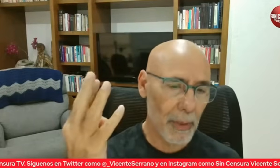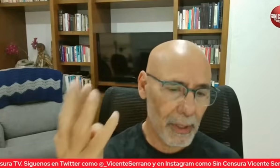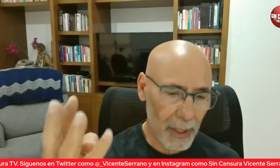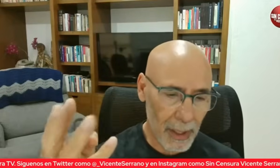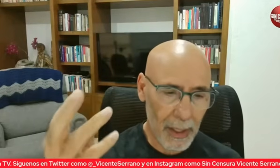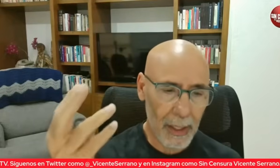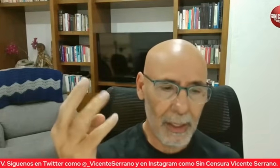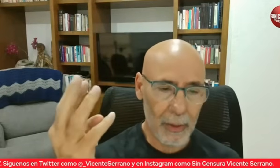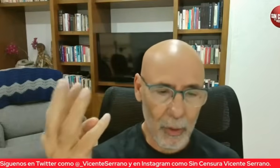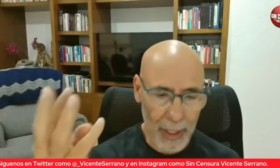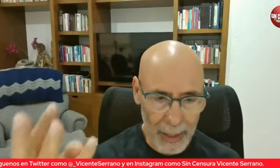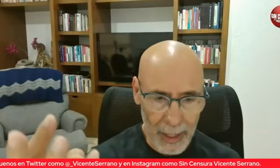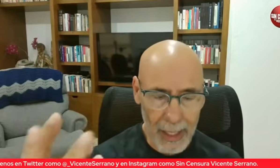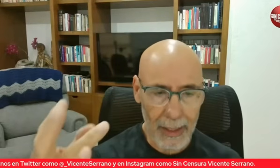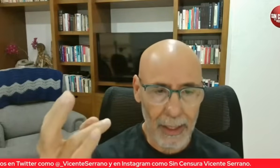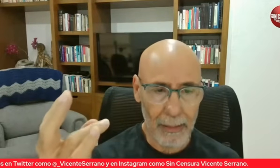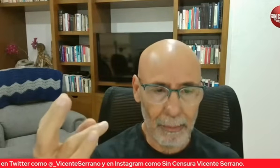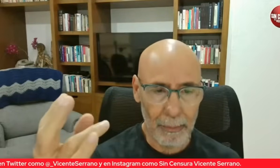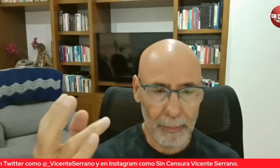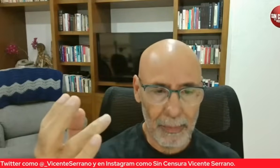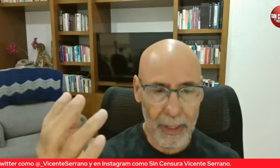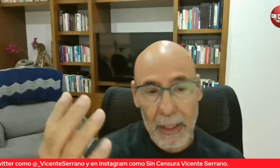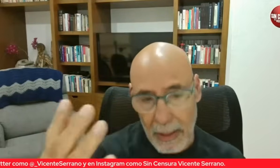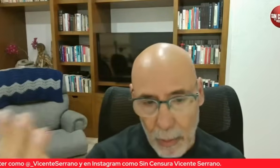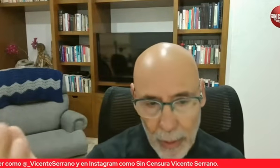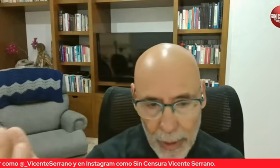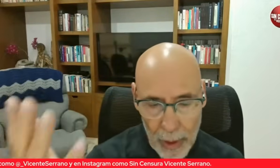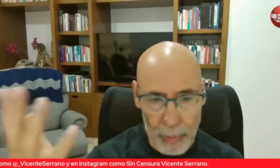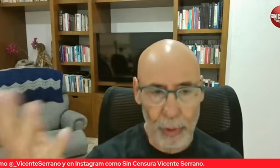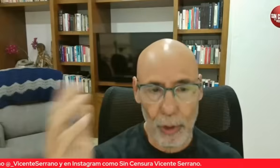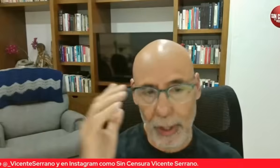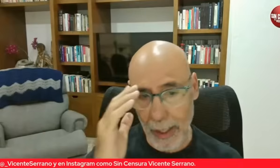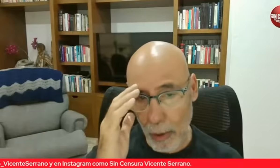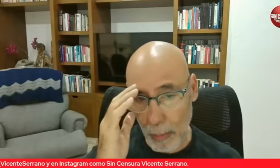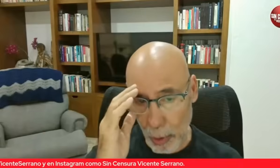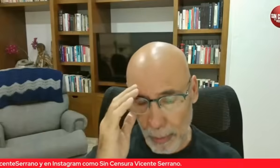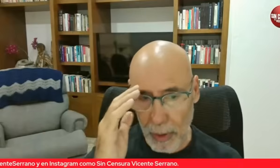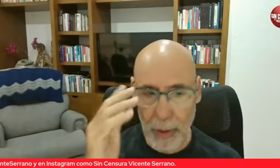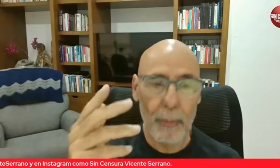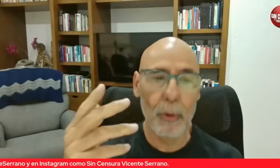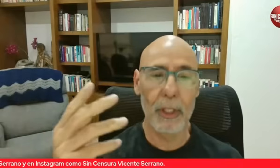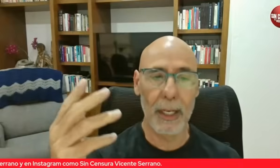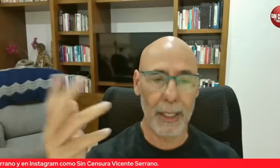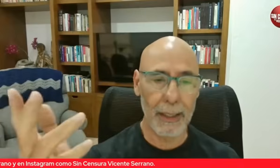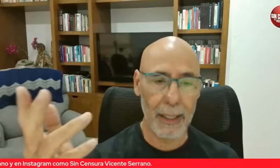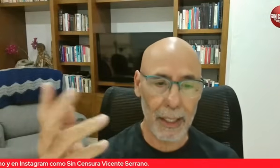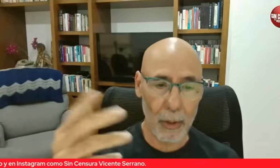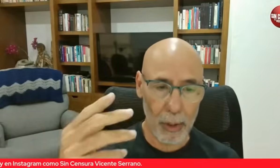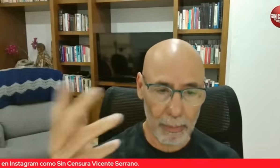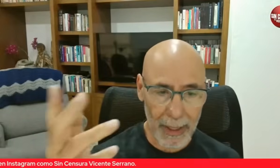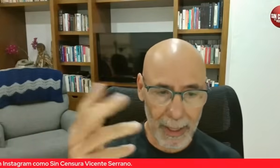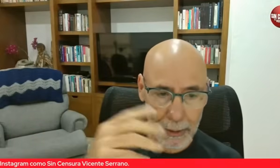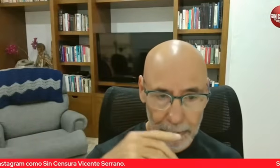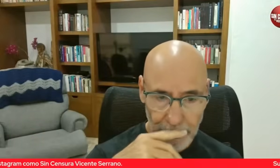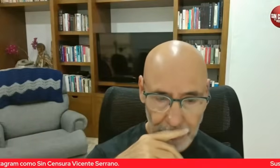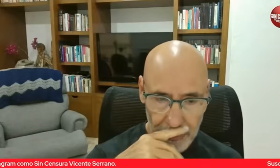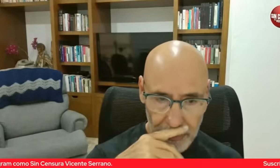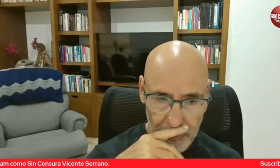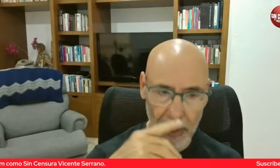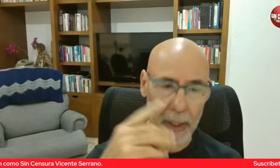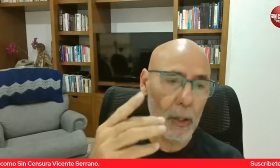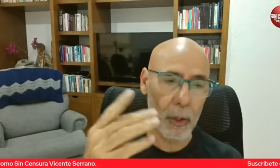de narcopresidenta, de narcocandidata, según ellos les funciona, o por lo menos hay mucha gente que lo repite,